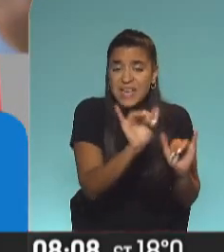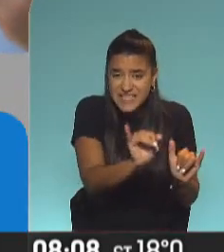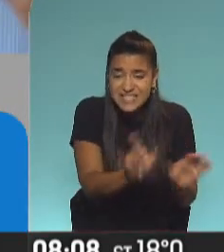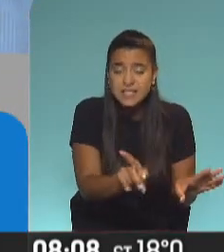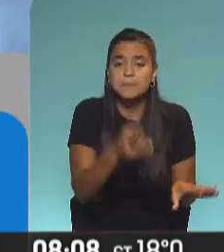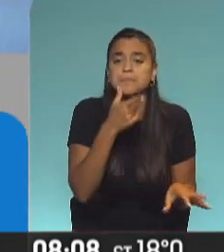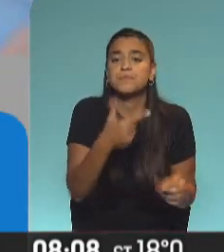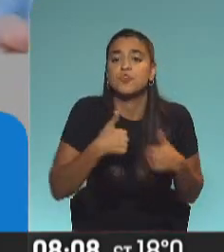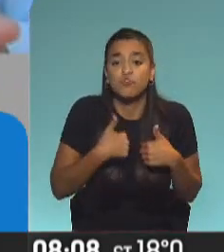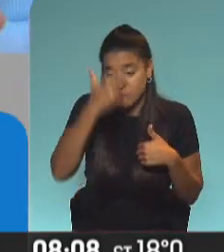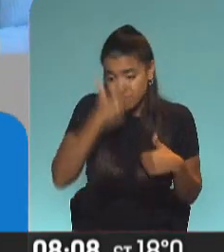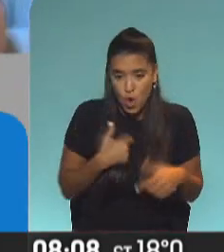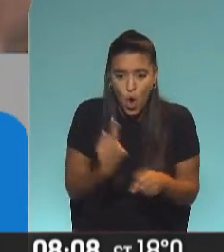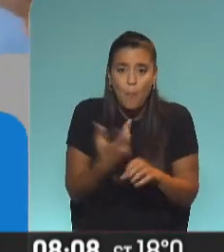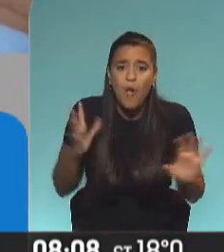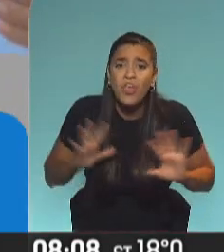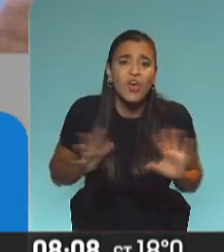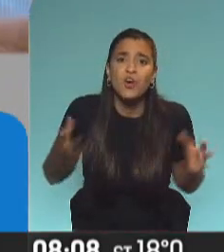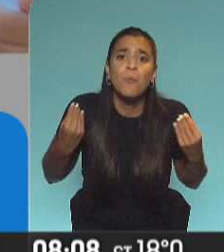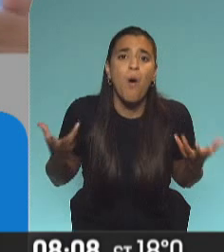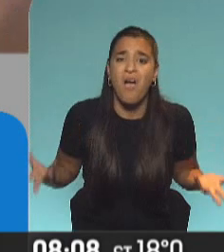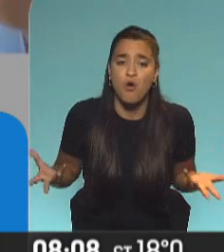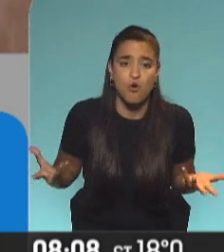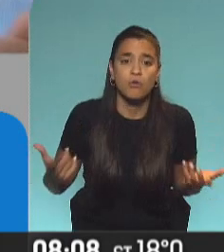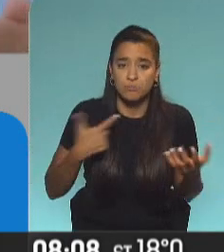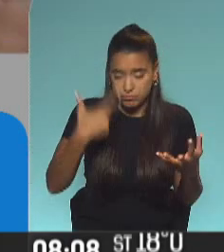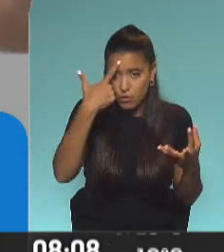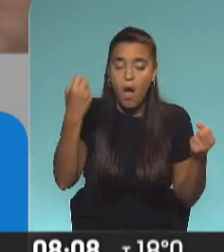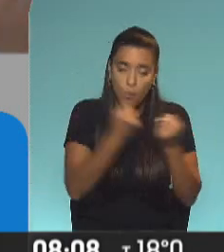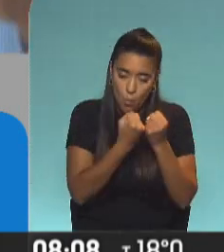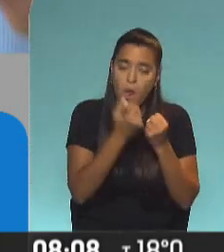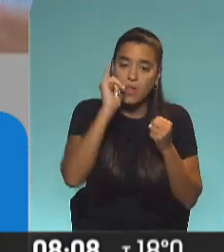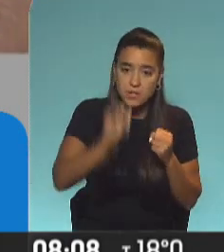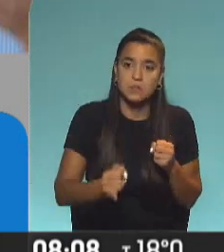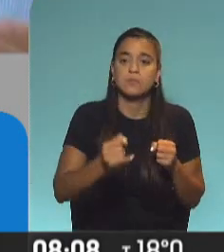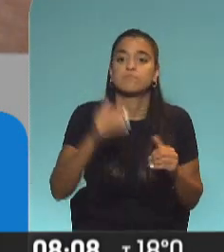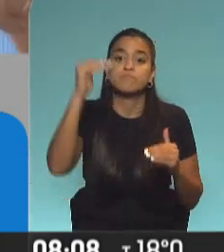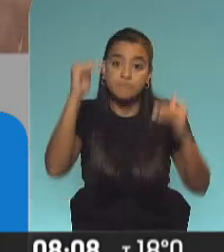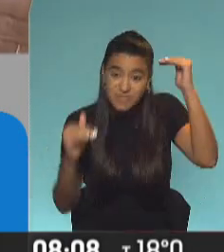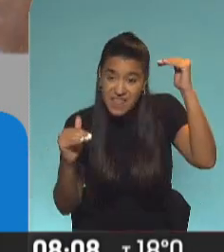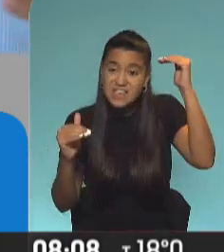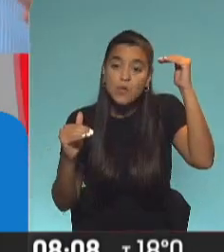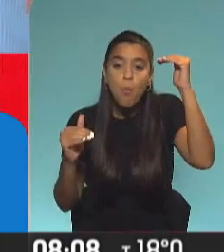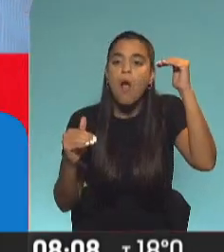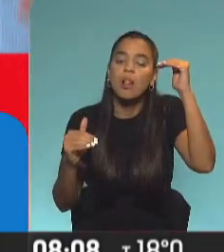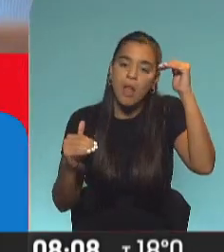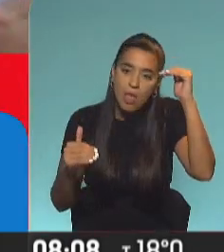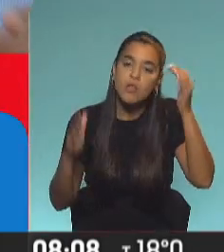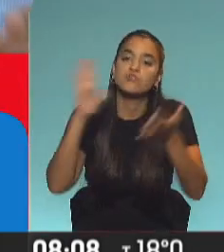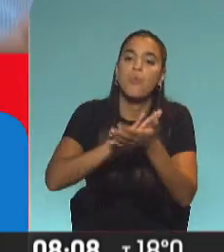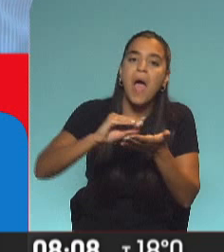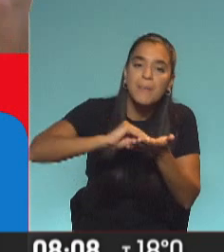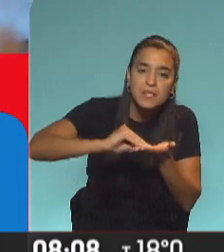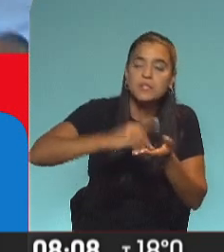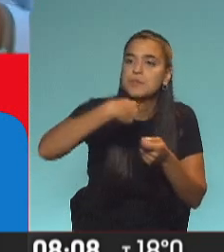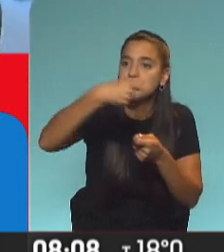excede, o por lo menos a mí desde lo personal me excede, y por supuesto que coincido que cualquier inequidad que tenga que ver con la administración y